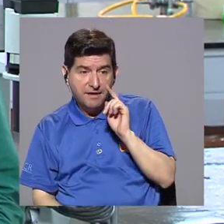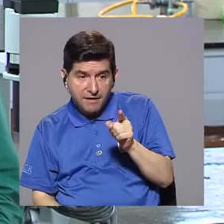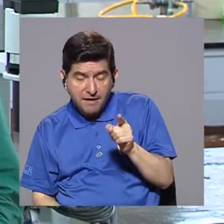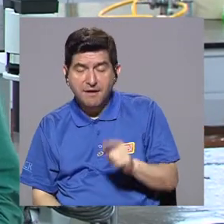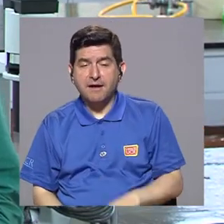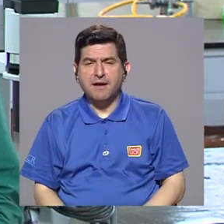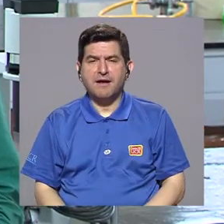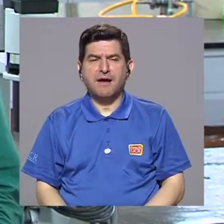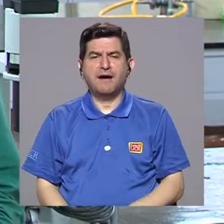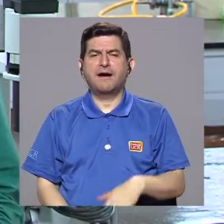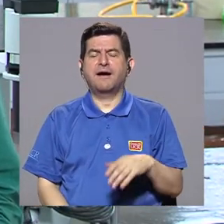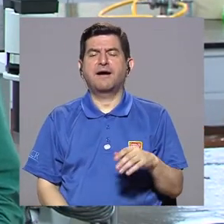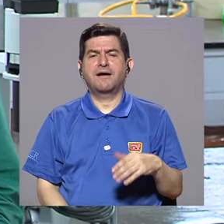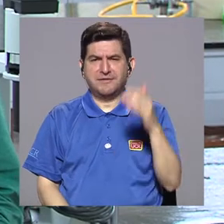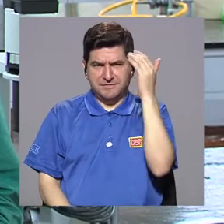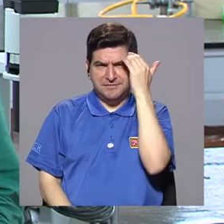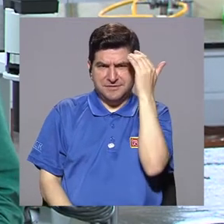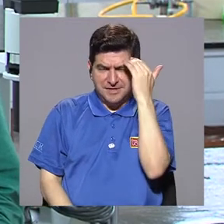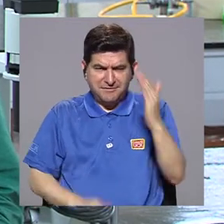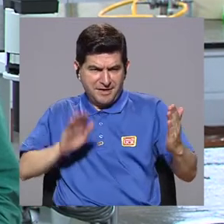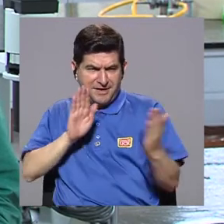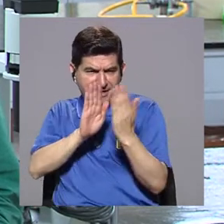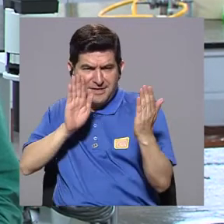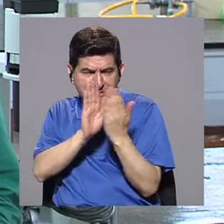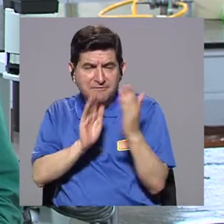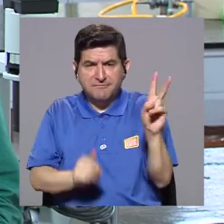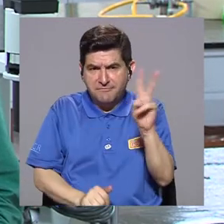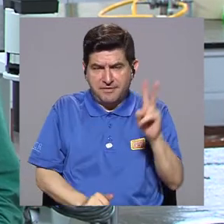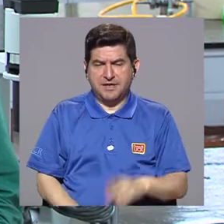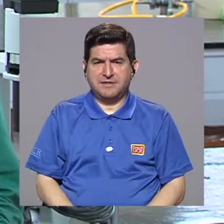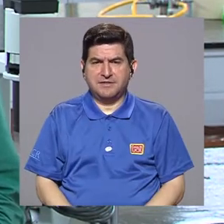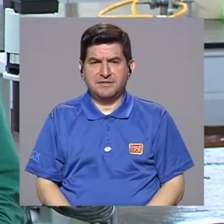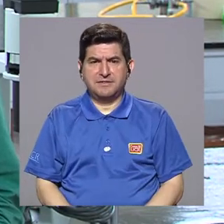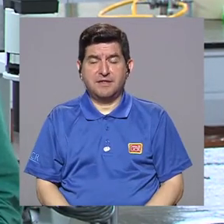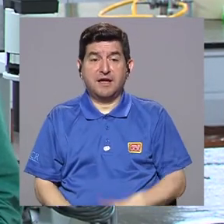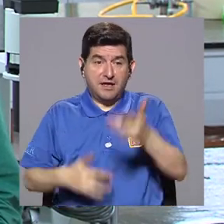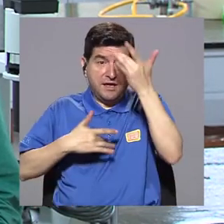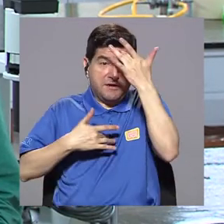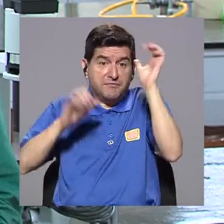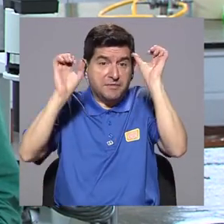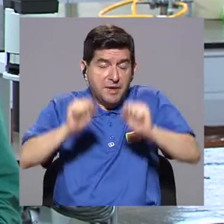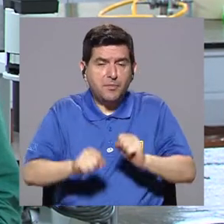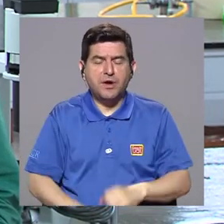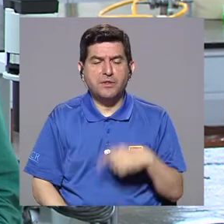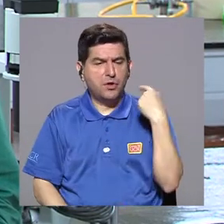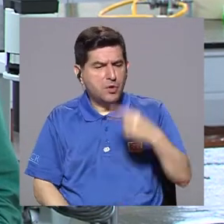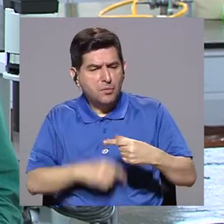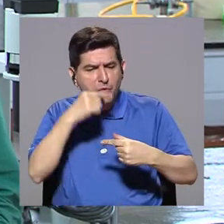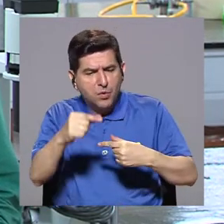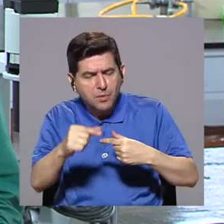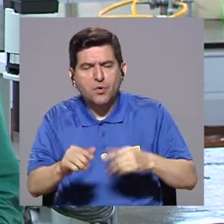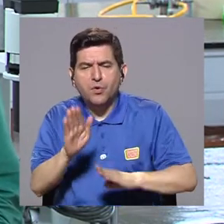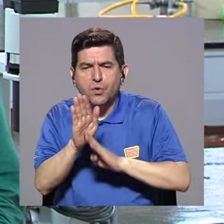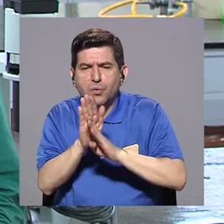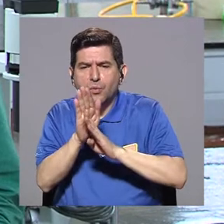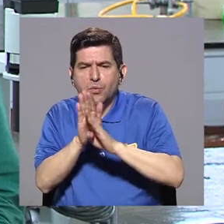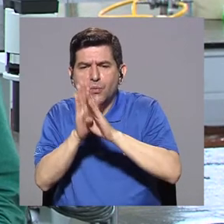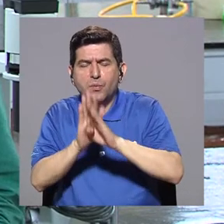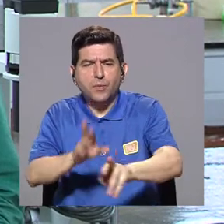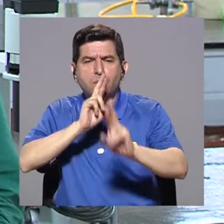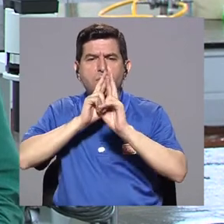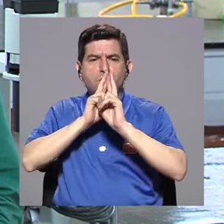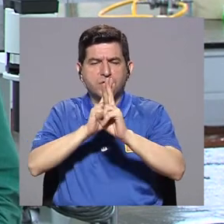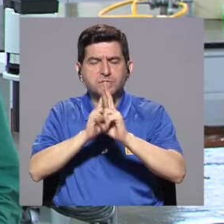que, reconociendo la exposición a este virus, enfermándose con el virus, poco a poco empieza a desarrollarse